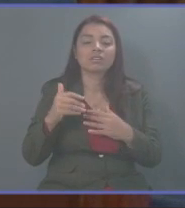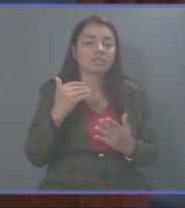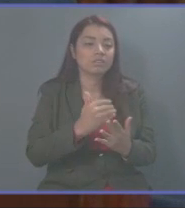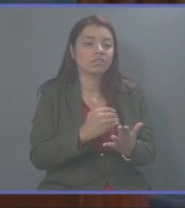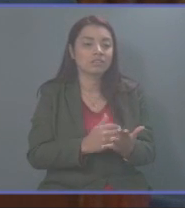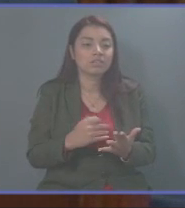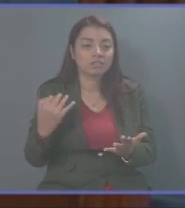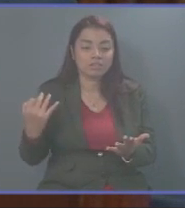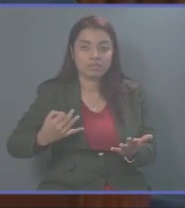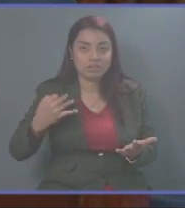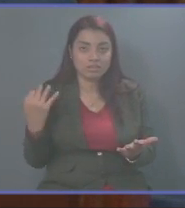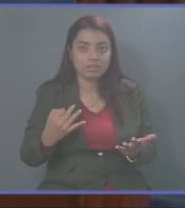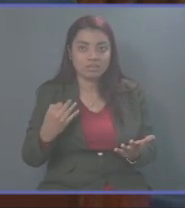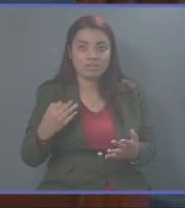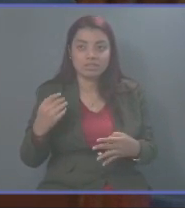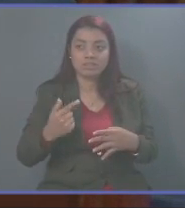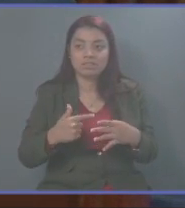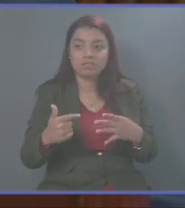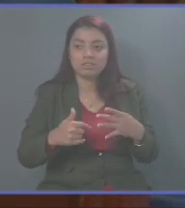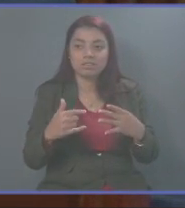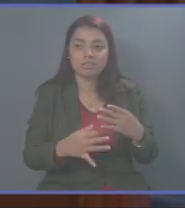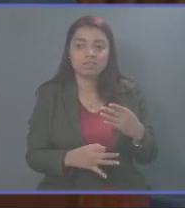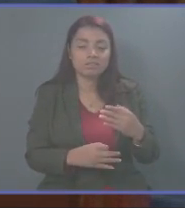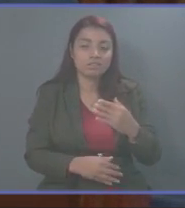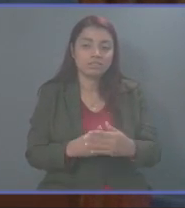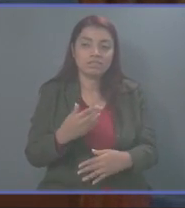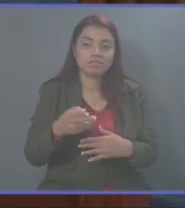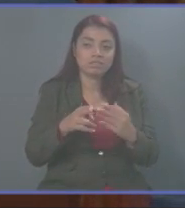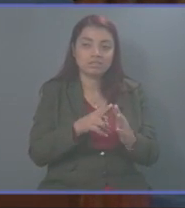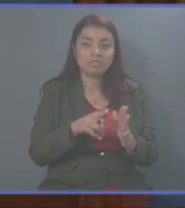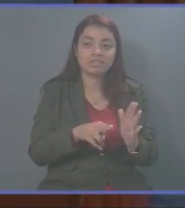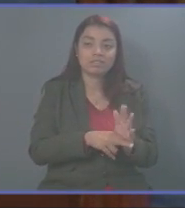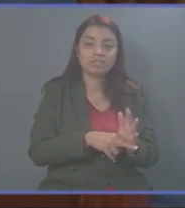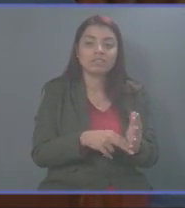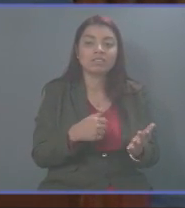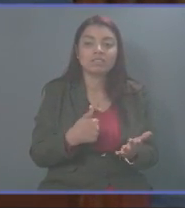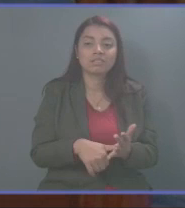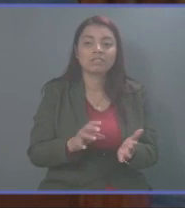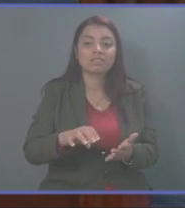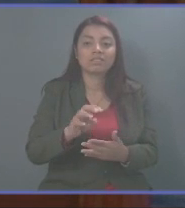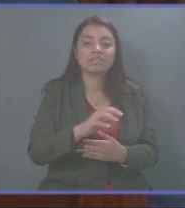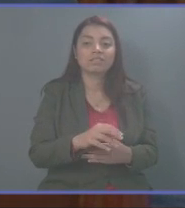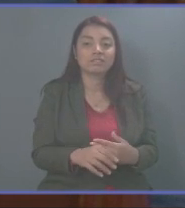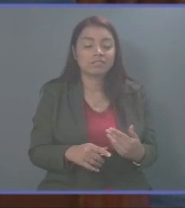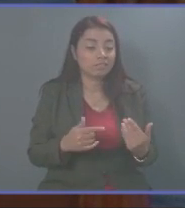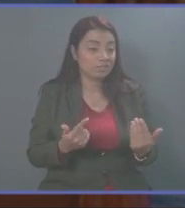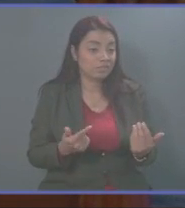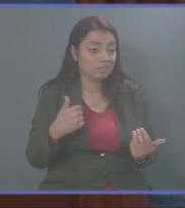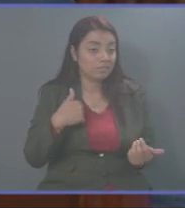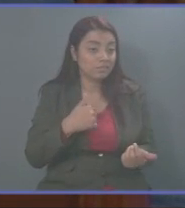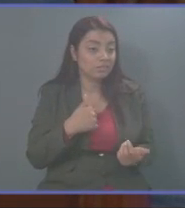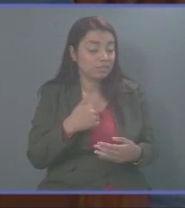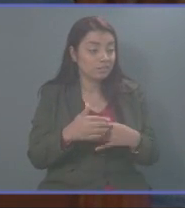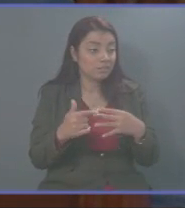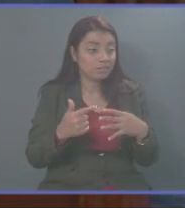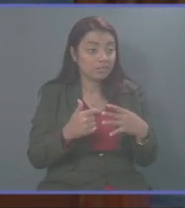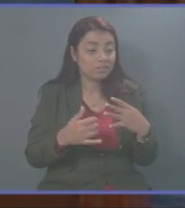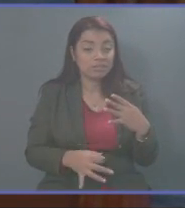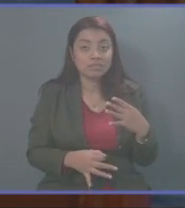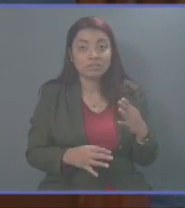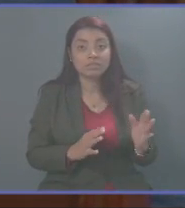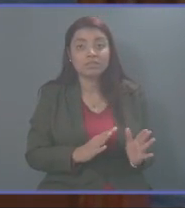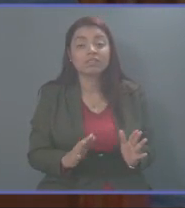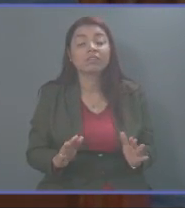que establezca la presente ley y demás normas aplicables. Las municipalidades por ministerio de ley son gestores de